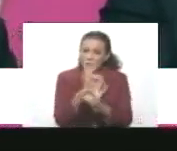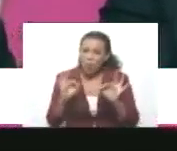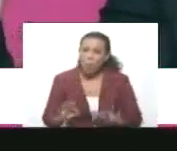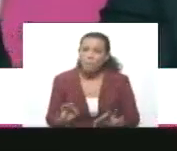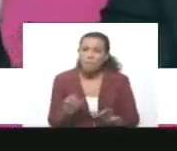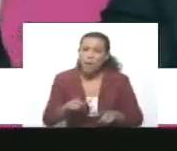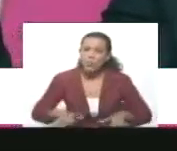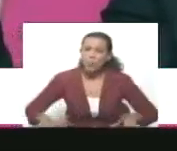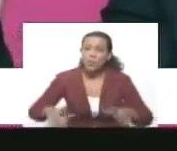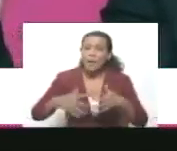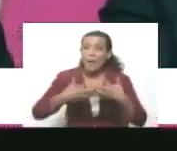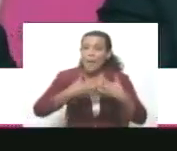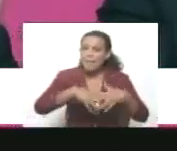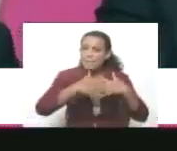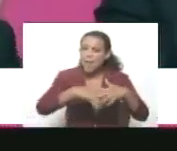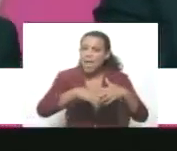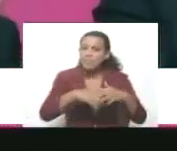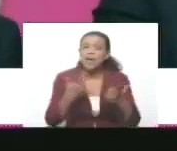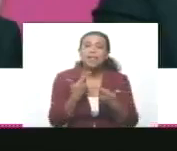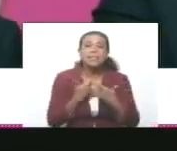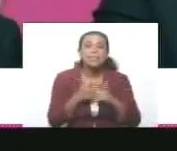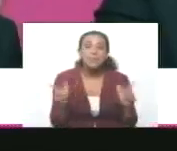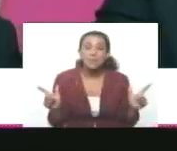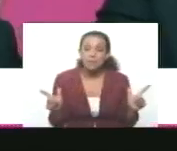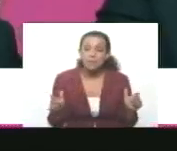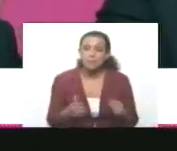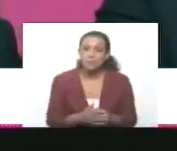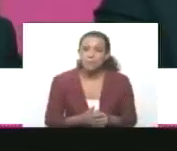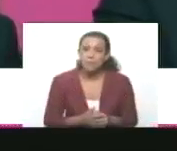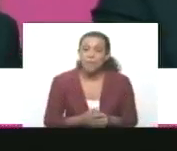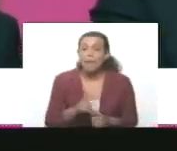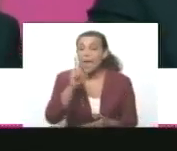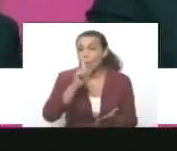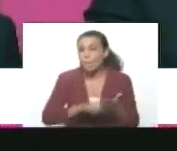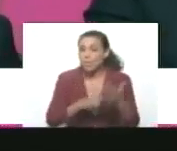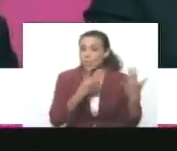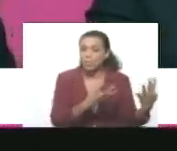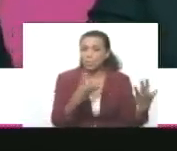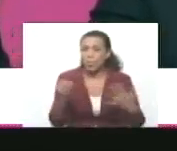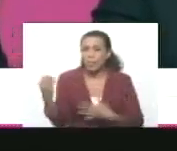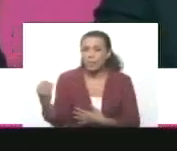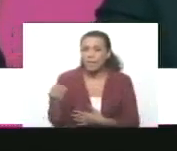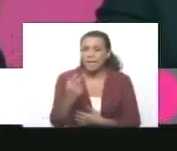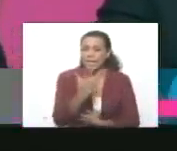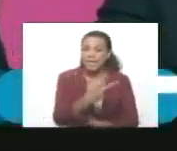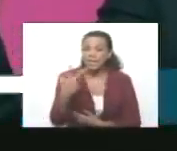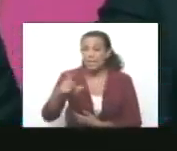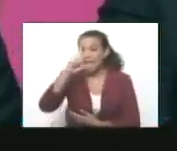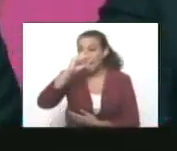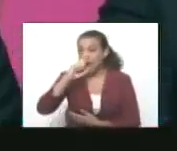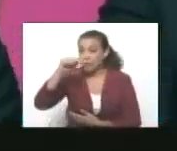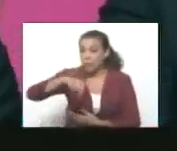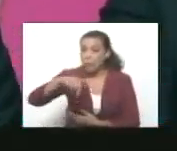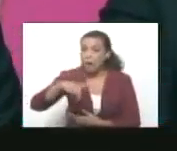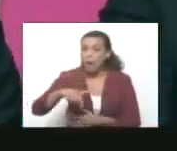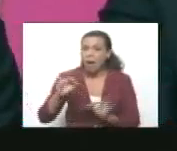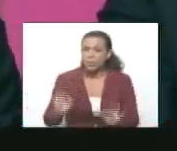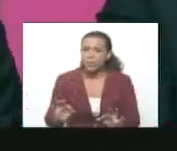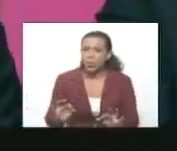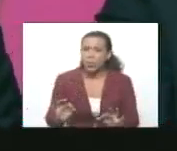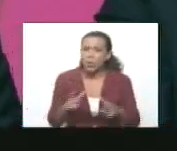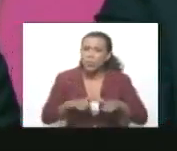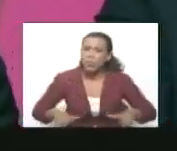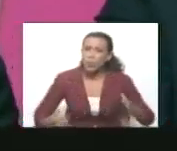cámara empresarial independiente los años 1990. Ya tenemos 33 años y la cámara en este